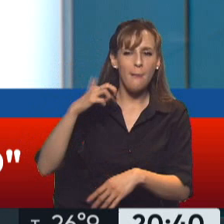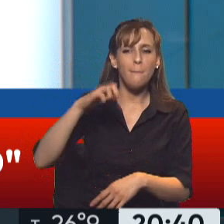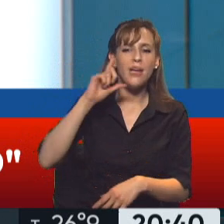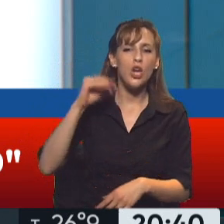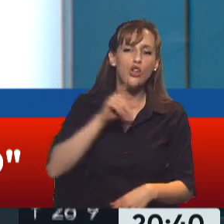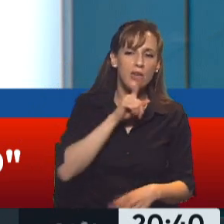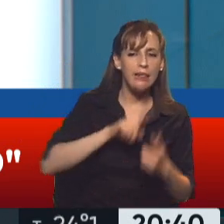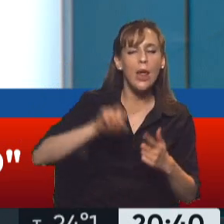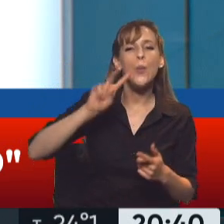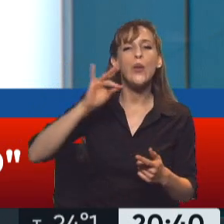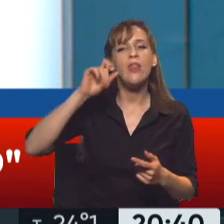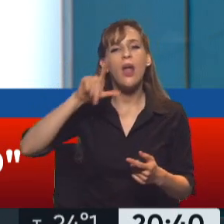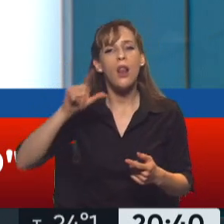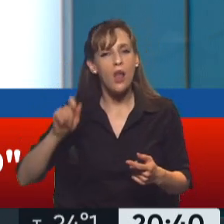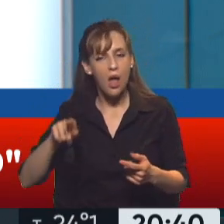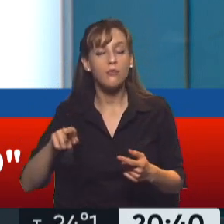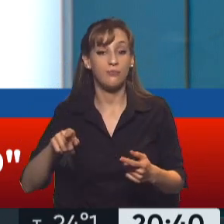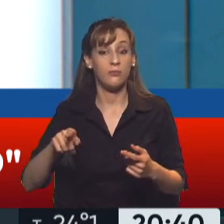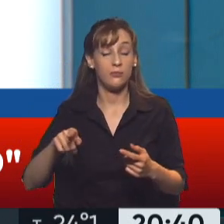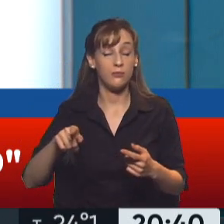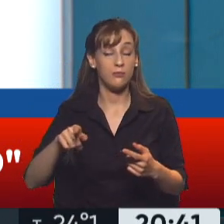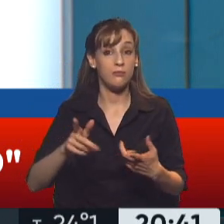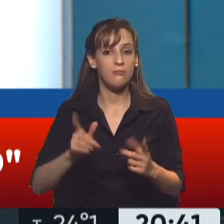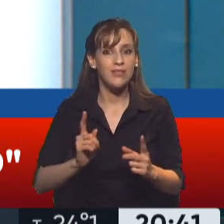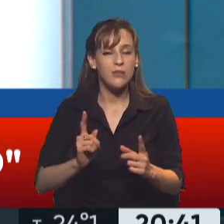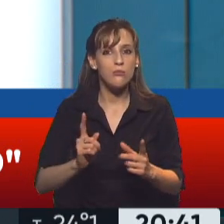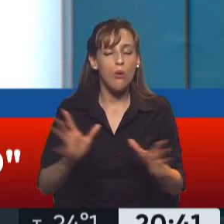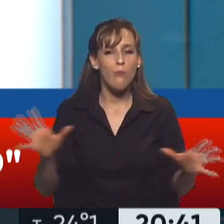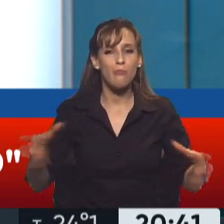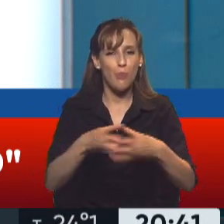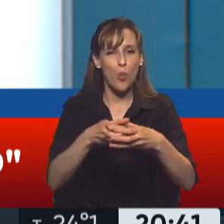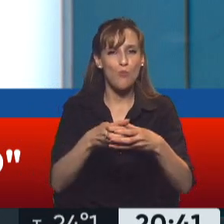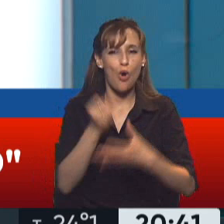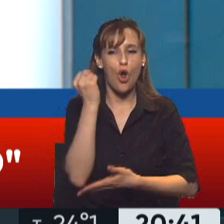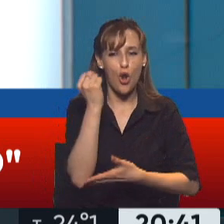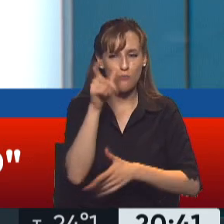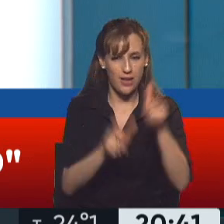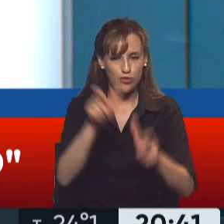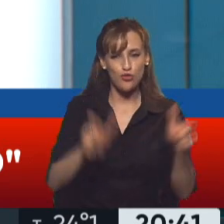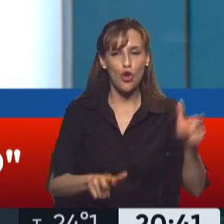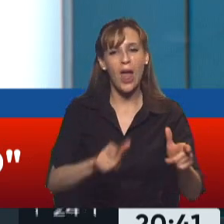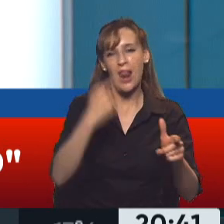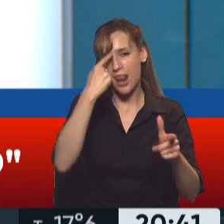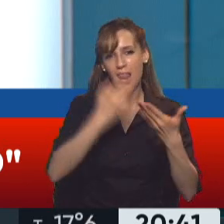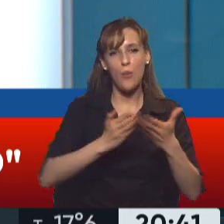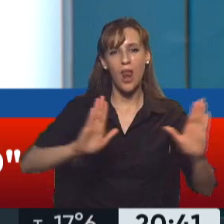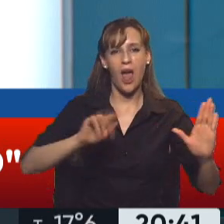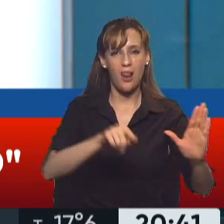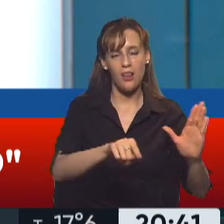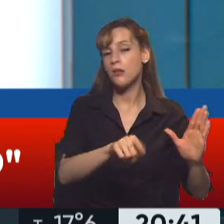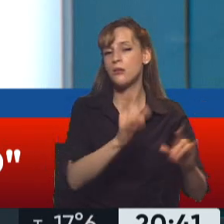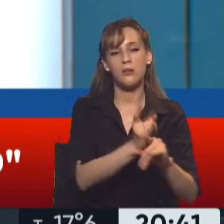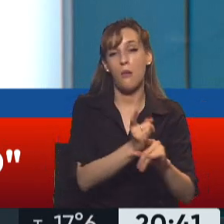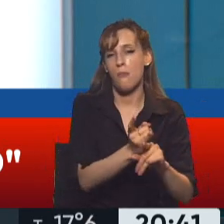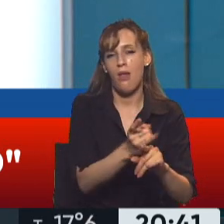compañía, contaron con un elenco o de economistas liberales, o en otros sectores del gobierno, siempre fueron apoyados